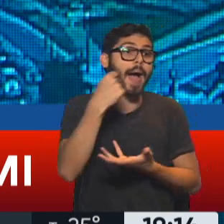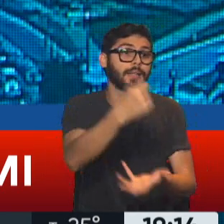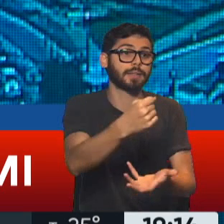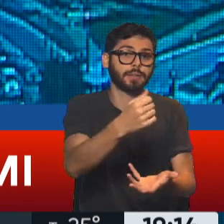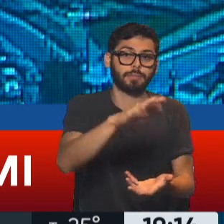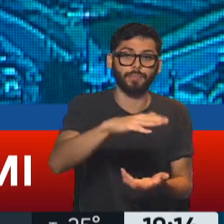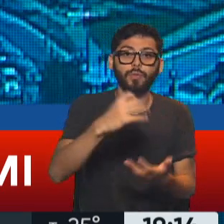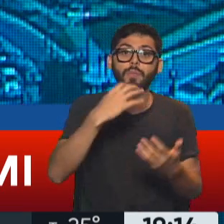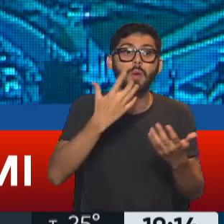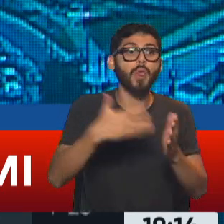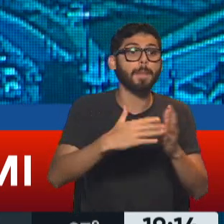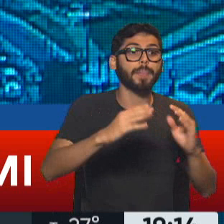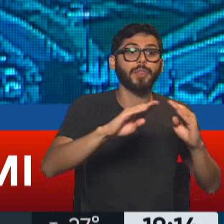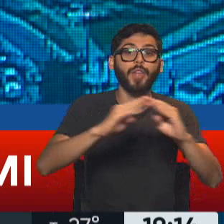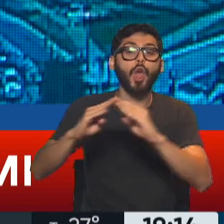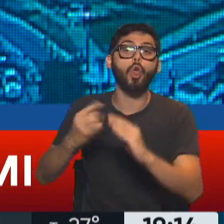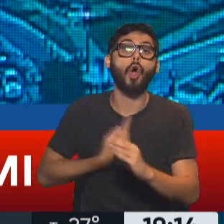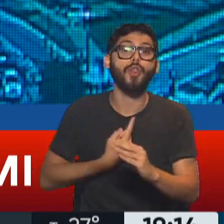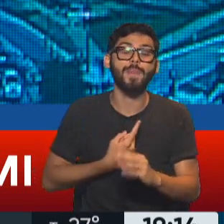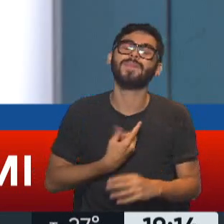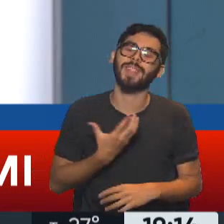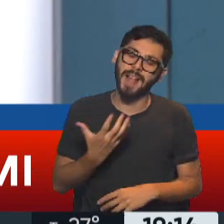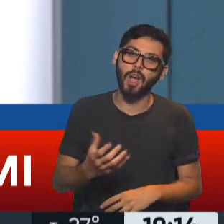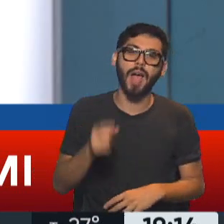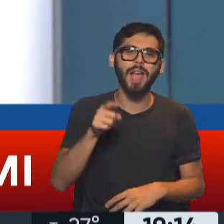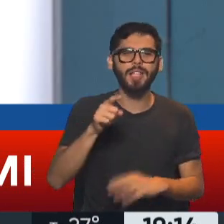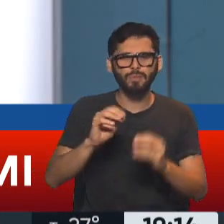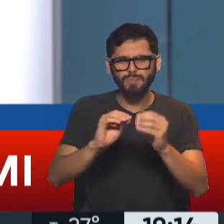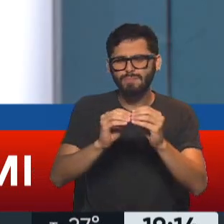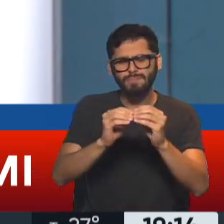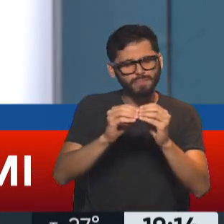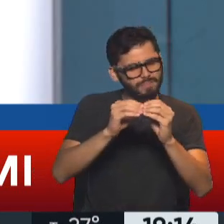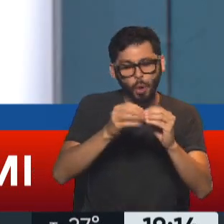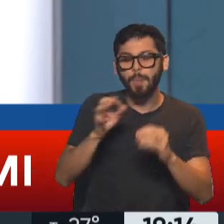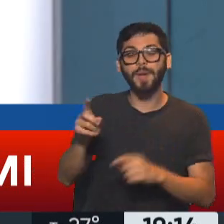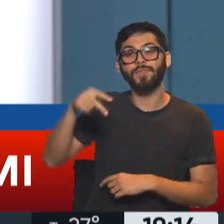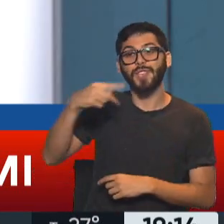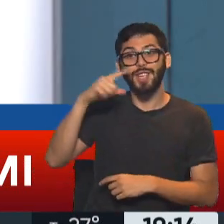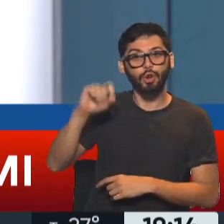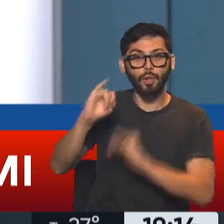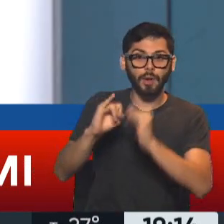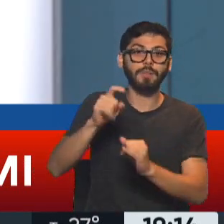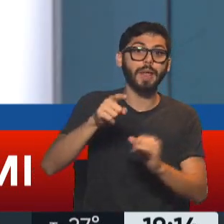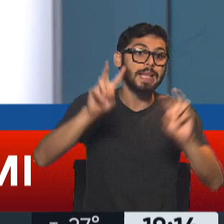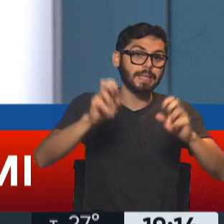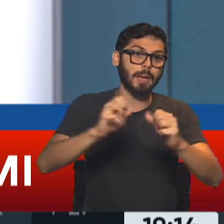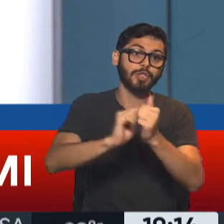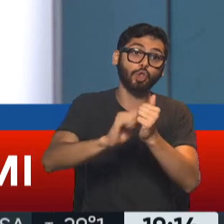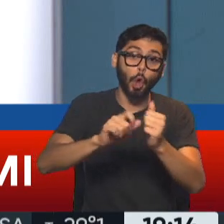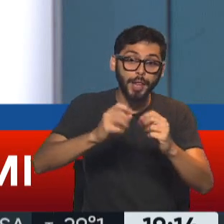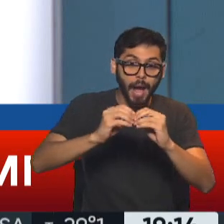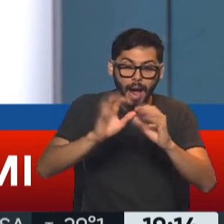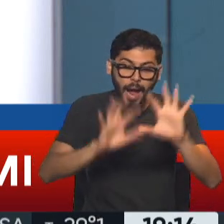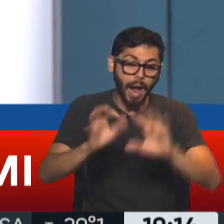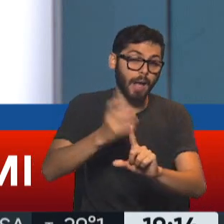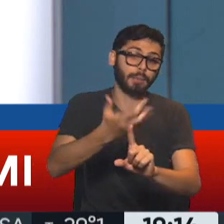residenciales reales. Exactamente. Acá hay un problema y Nico lo mencionaba también. Venimos con una historia larga con ese tema, con esa pretensión,